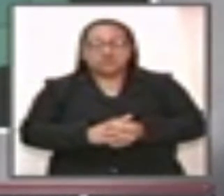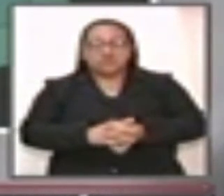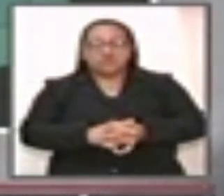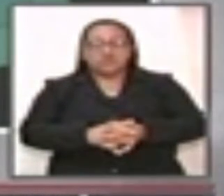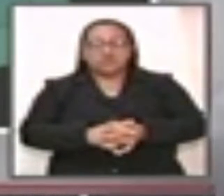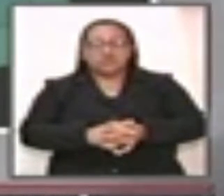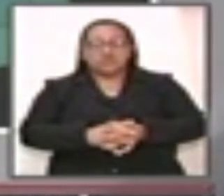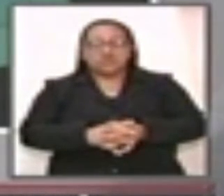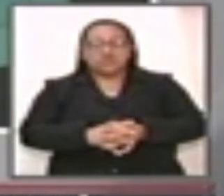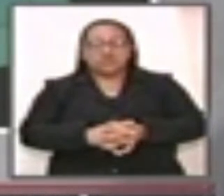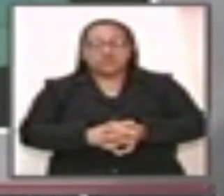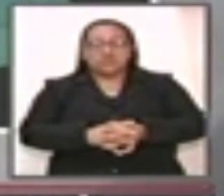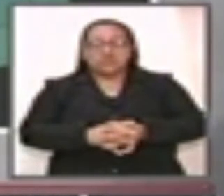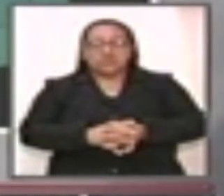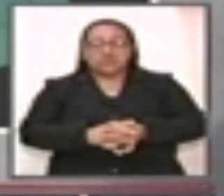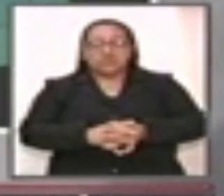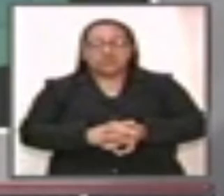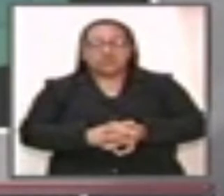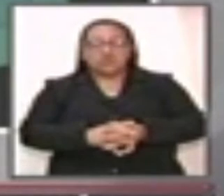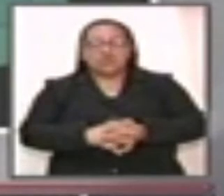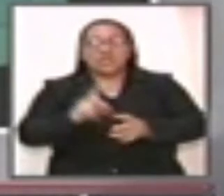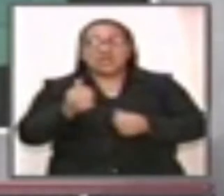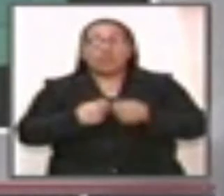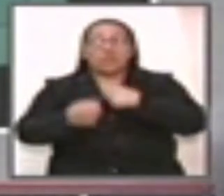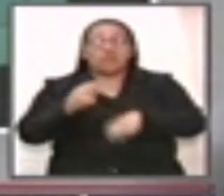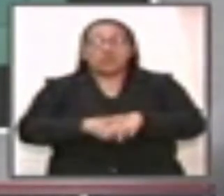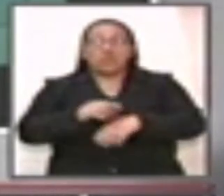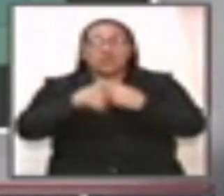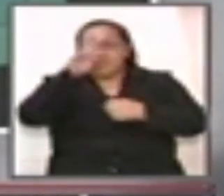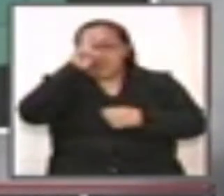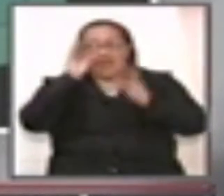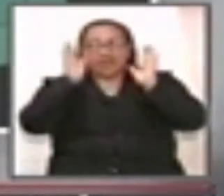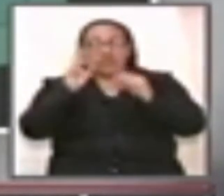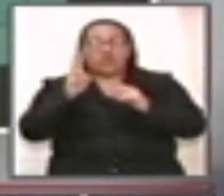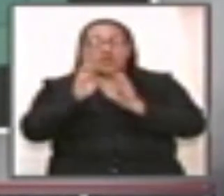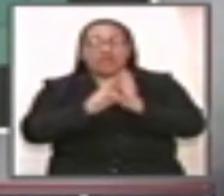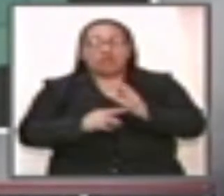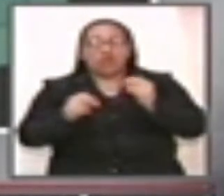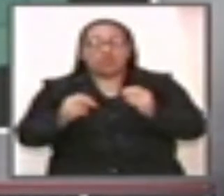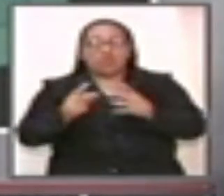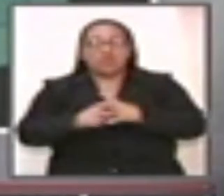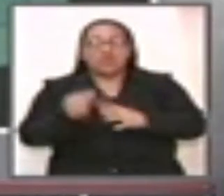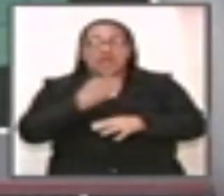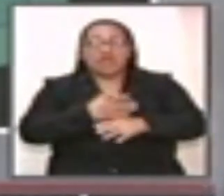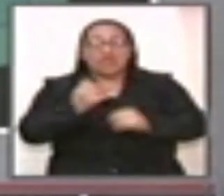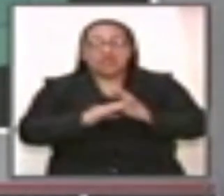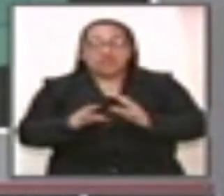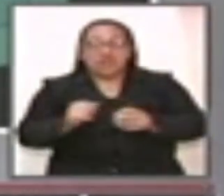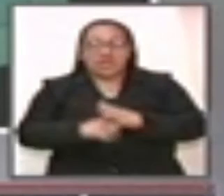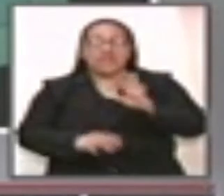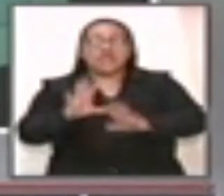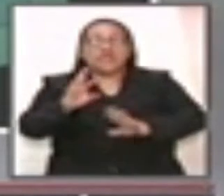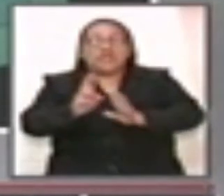elemento dinamizador de las exportaciones no tradicionales peruanas, atendiendo 2 regiones, como empezamos, hemos terminado en